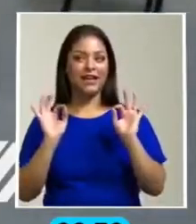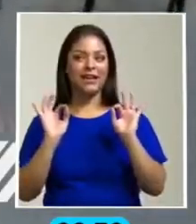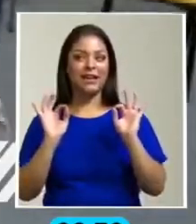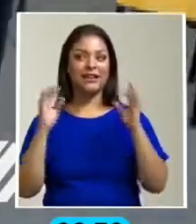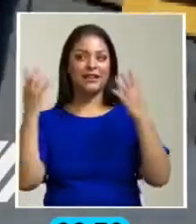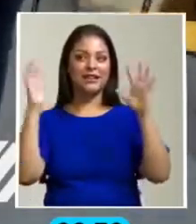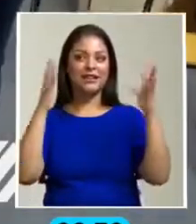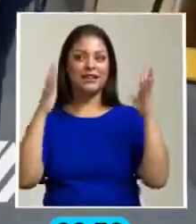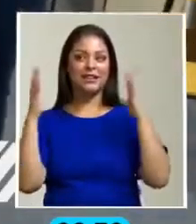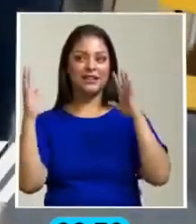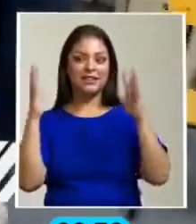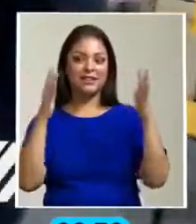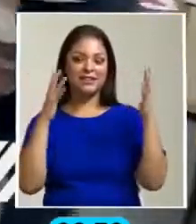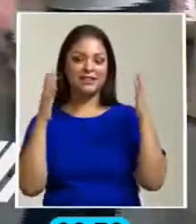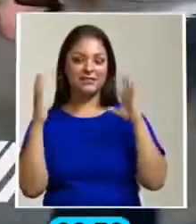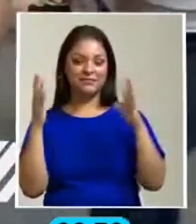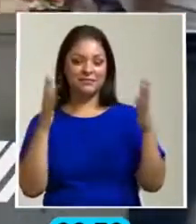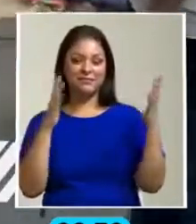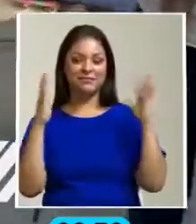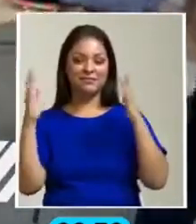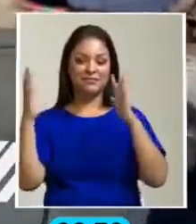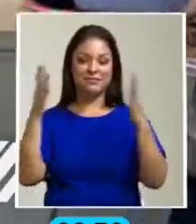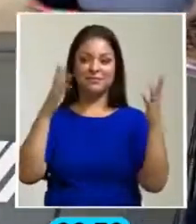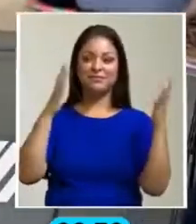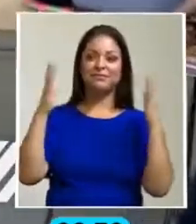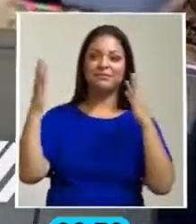¡Aplausos para Sofi!